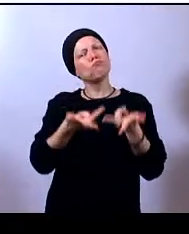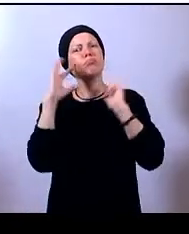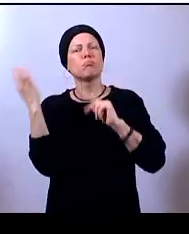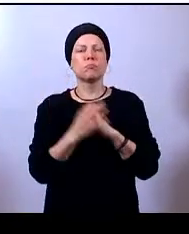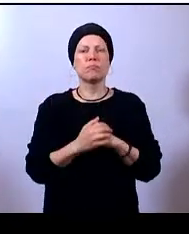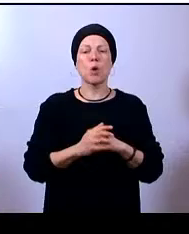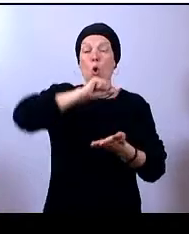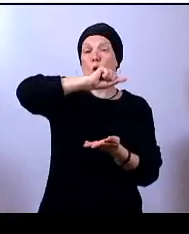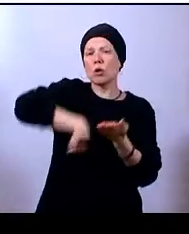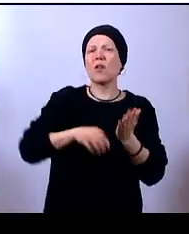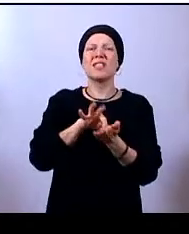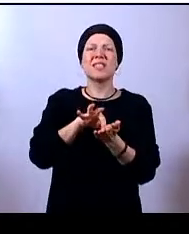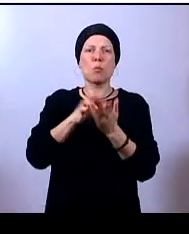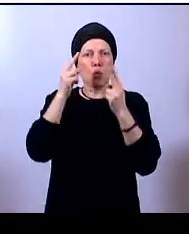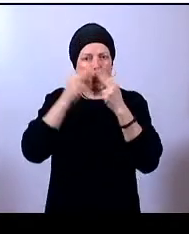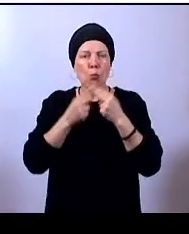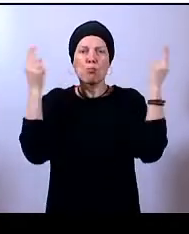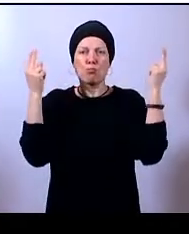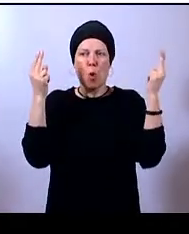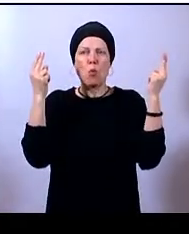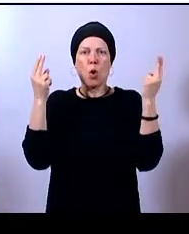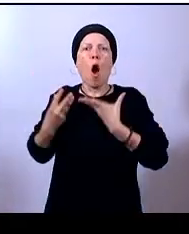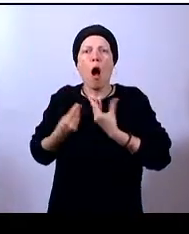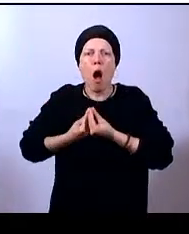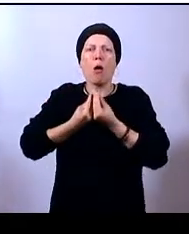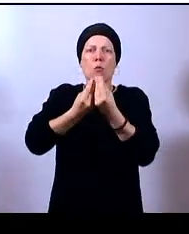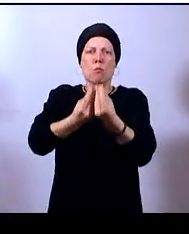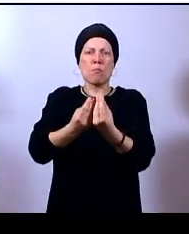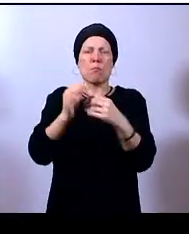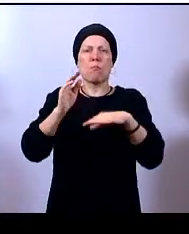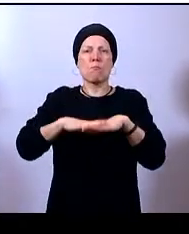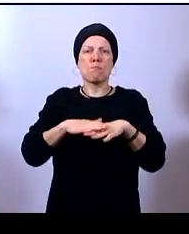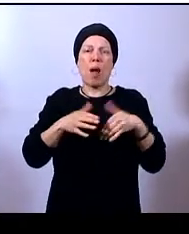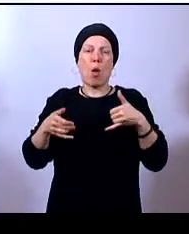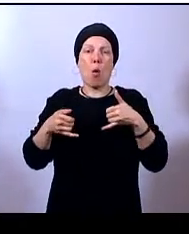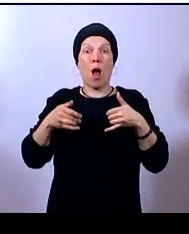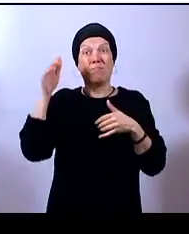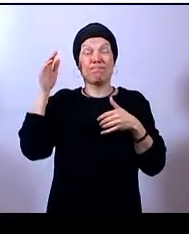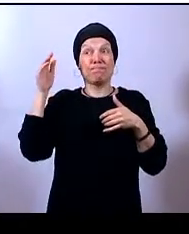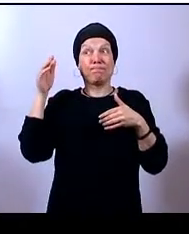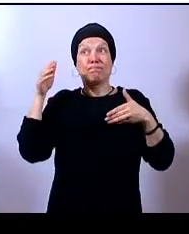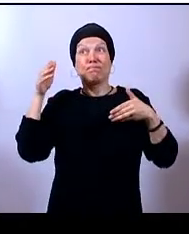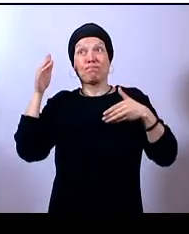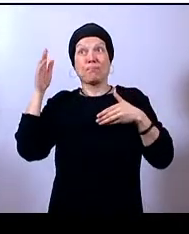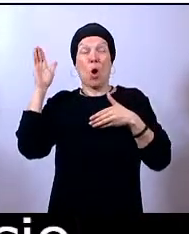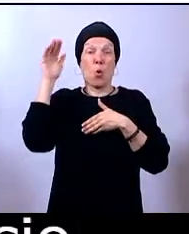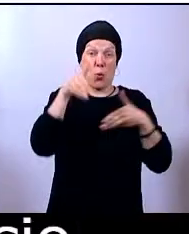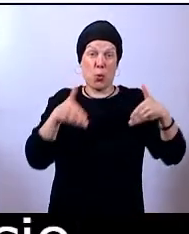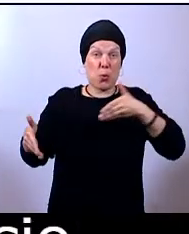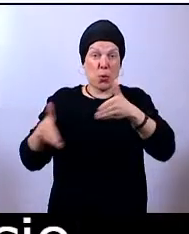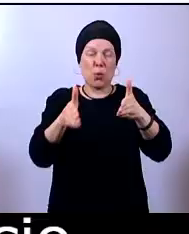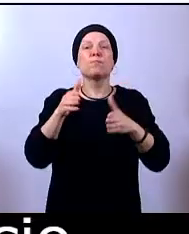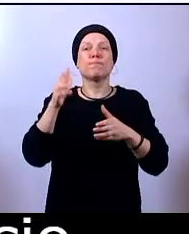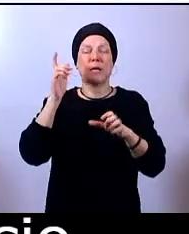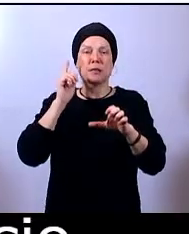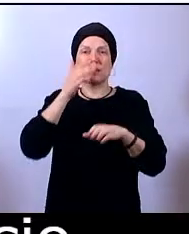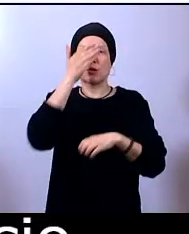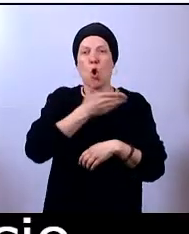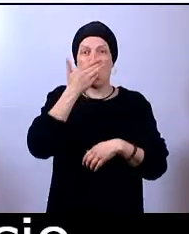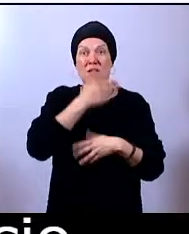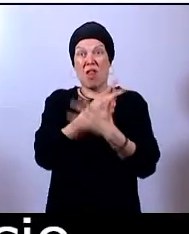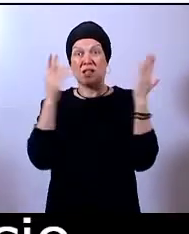la contratación del servicio público de acompañante para las rutas escolares, que beneficiará a 16.000 alumnos extremeños